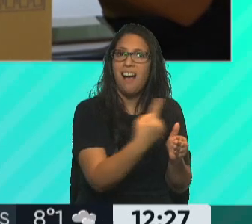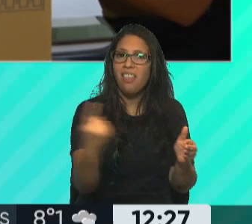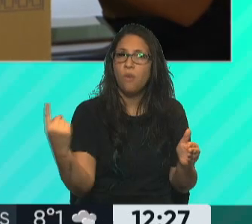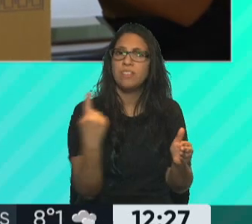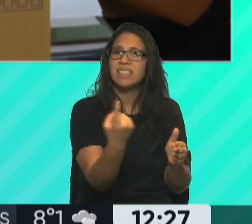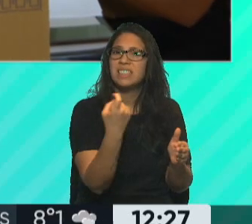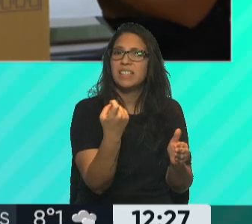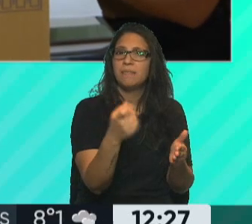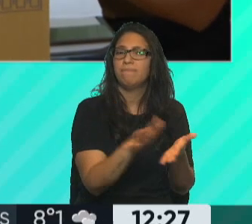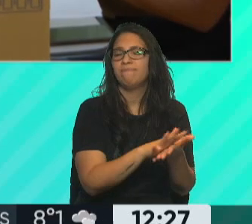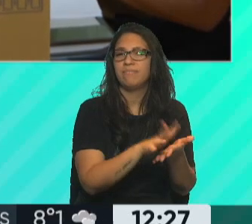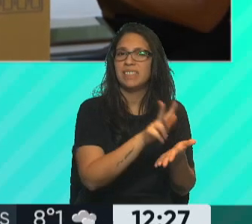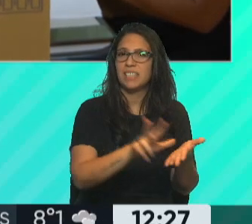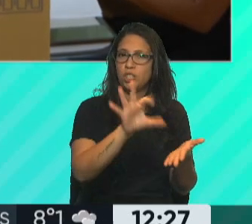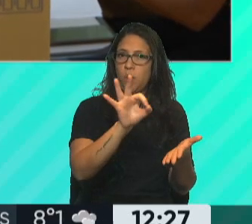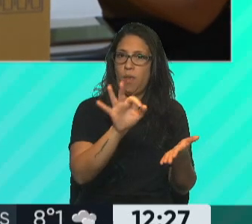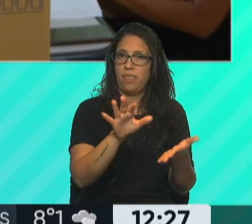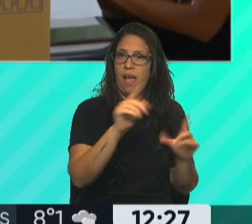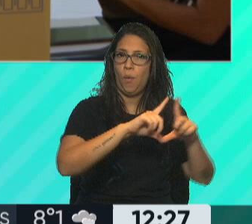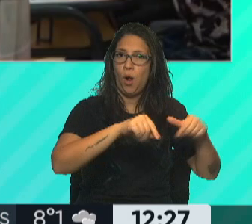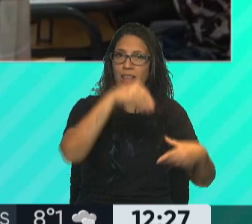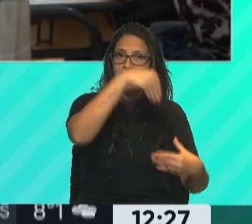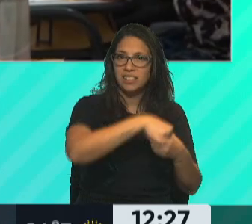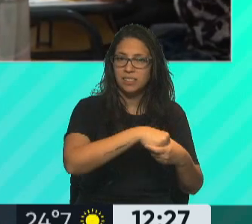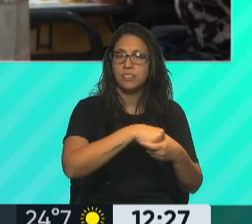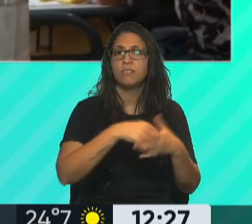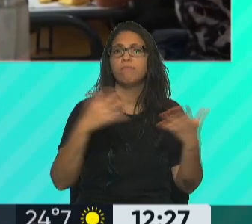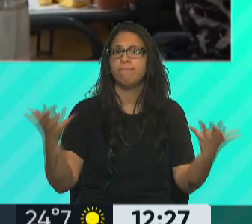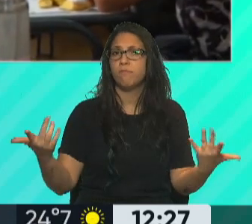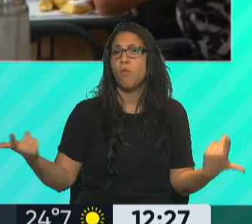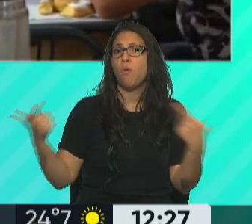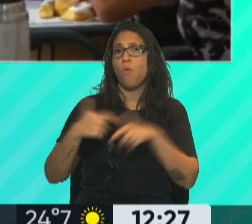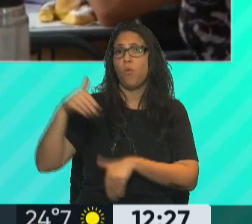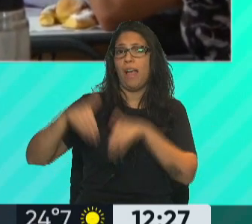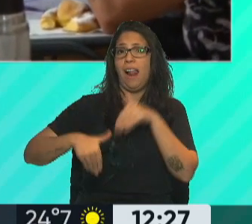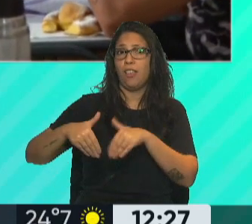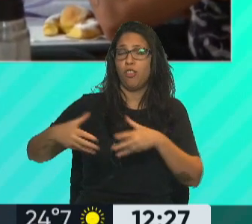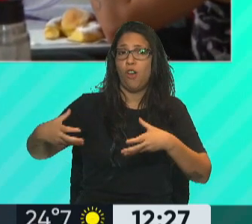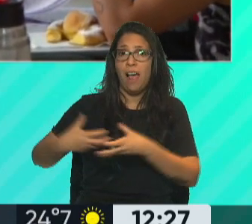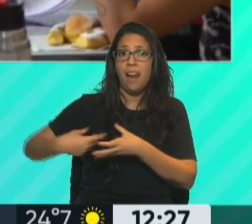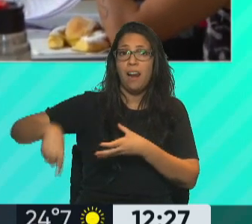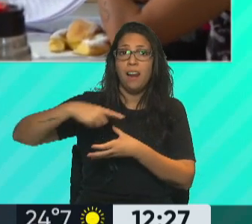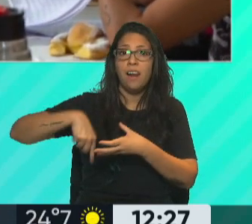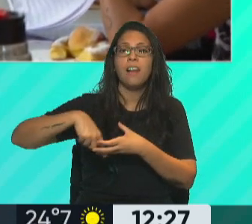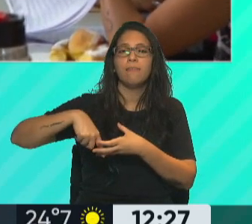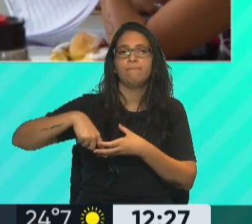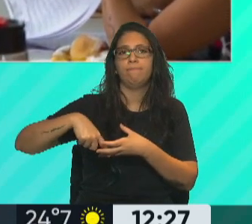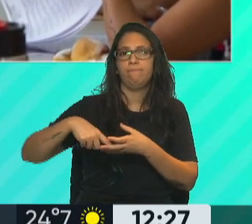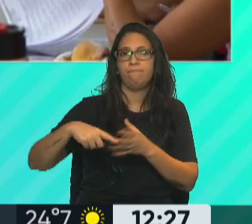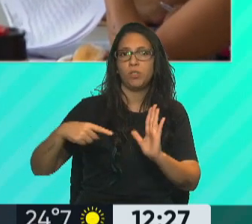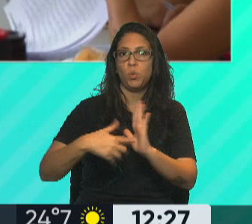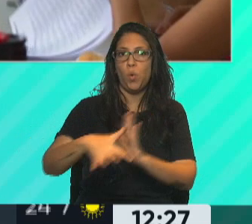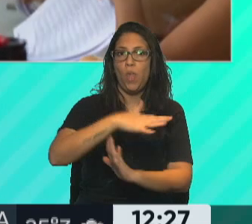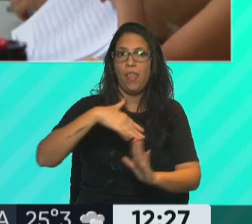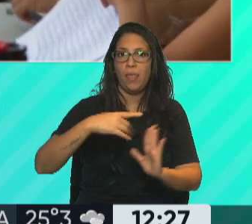de 350 boletas. Por este motivo, la Junta Electoral, con competencia en la Ciudad de